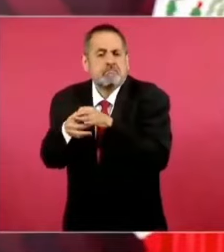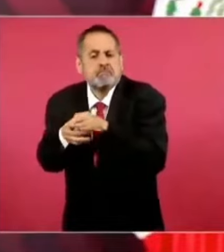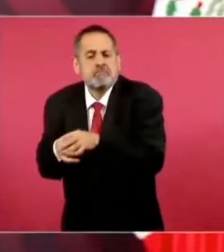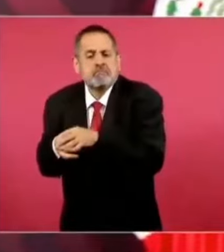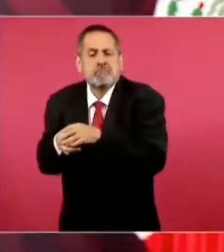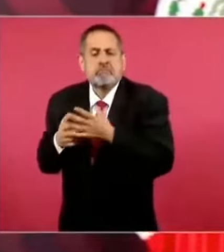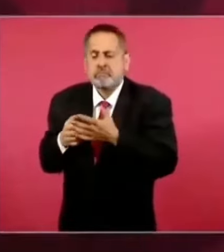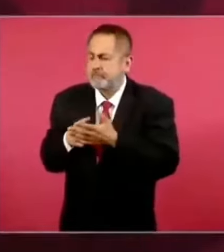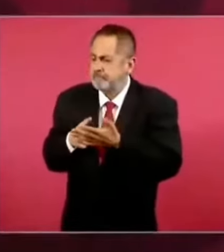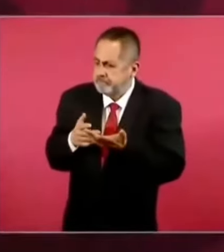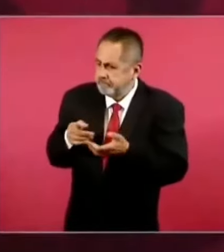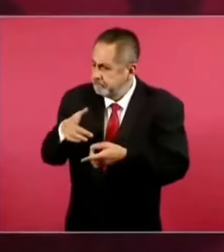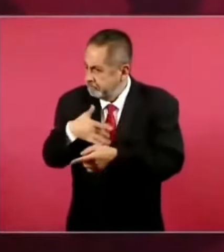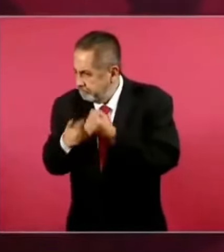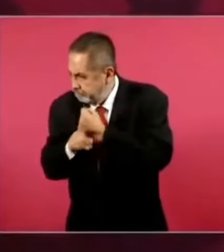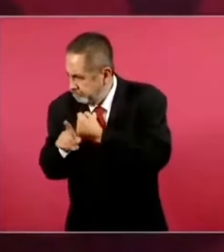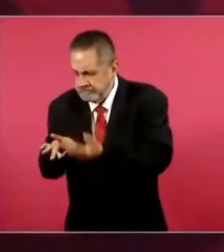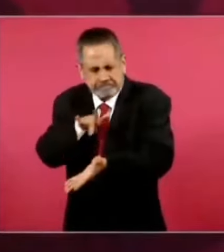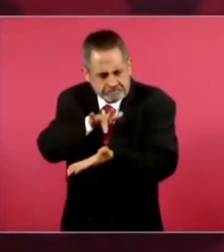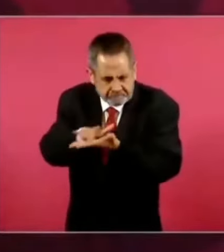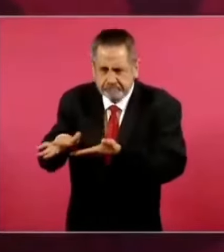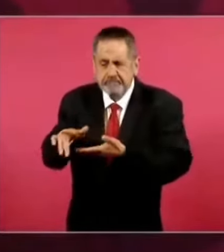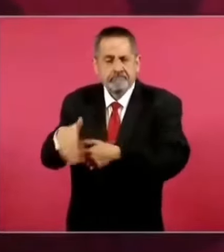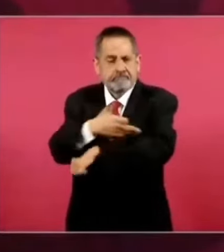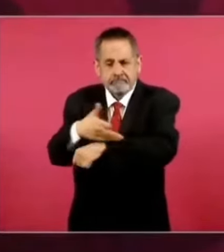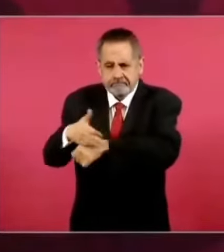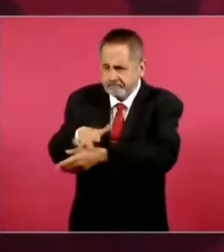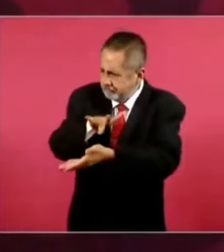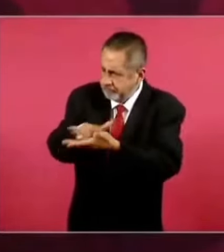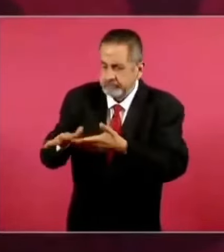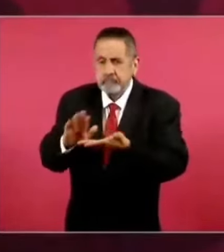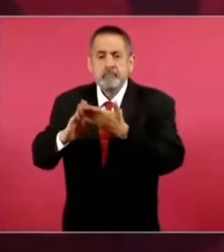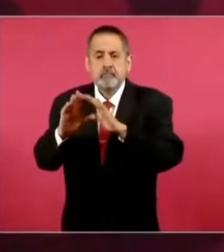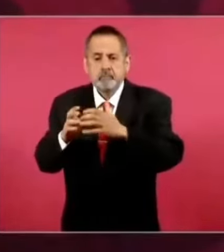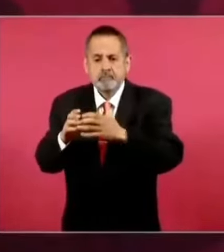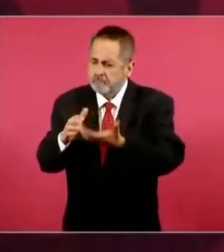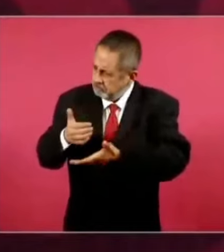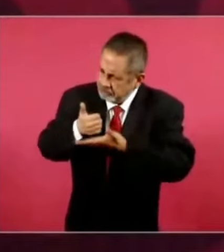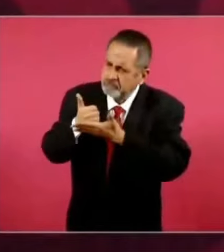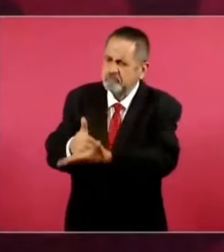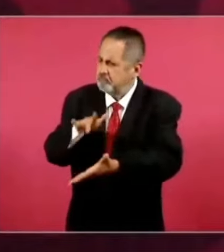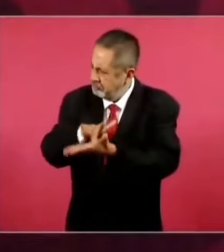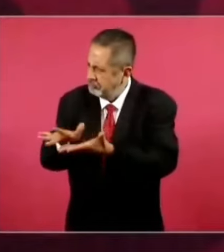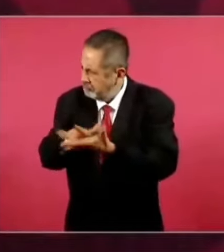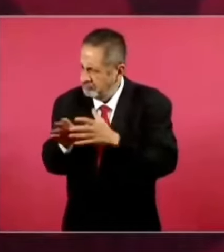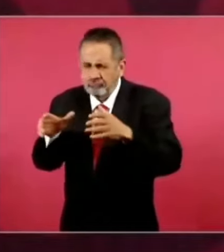la solidaridad familiar, la solidaridad comunitaria.